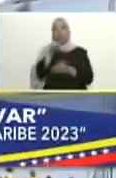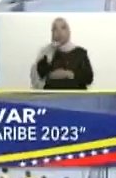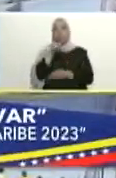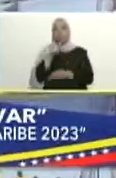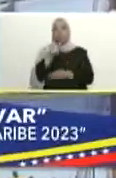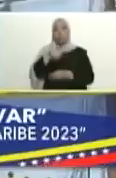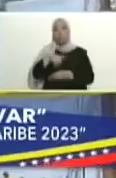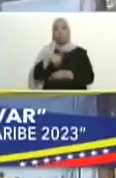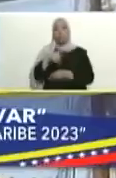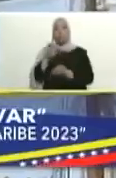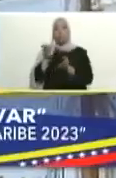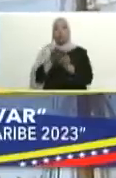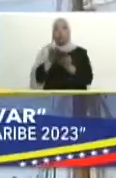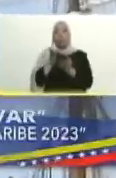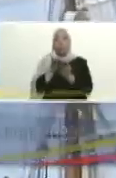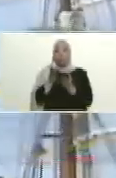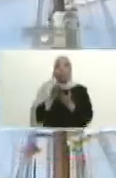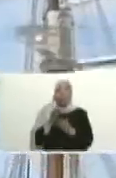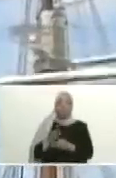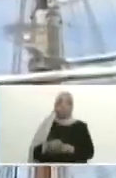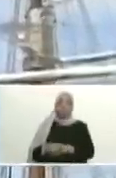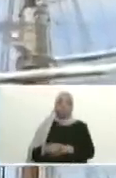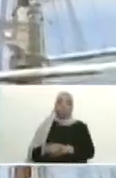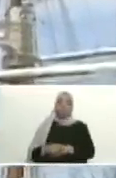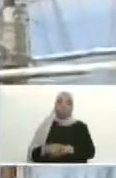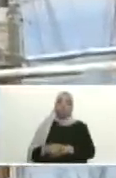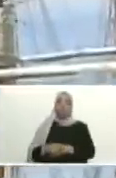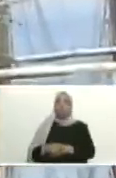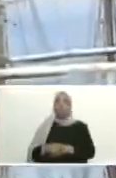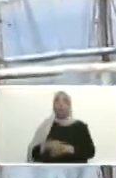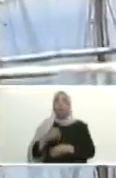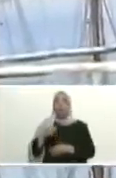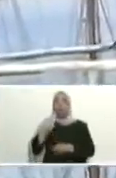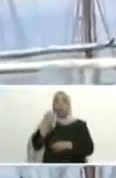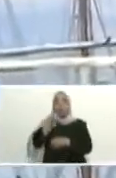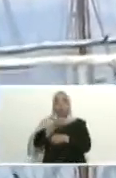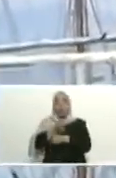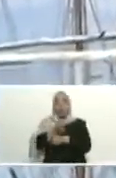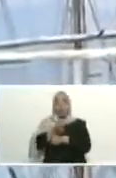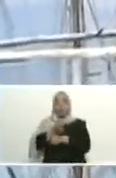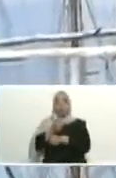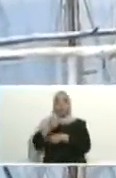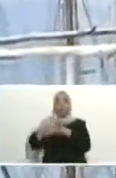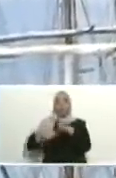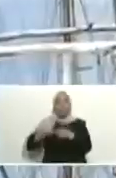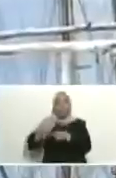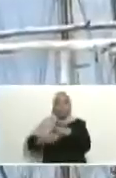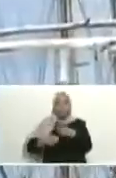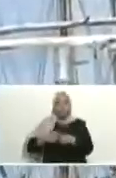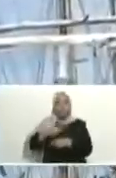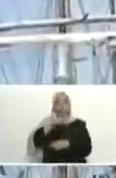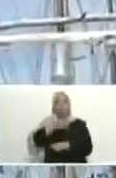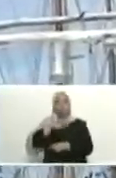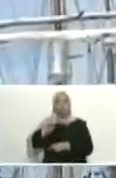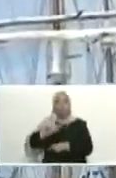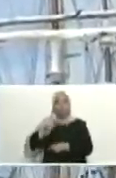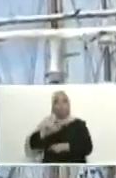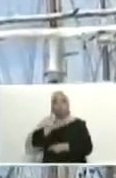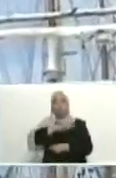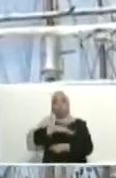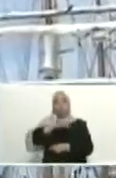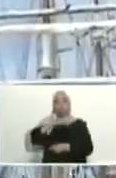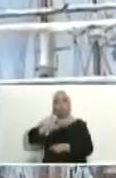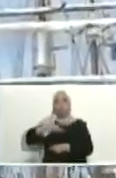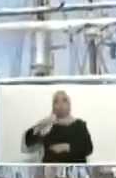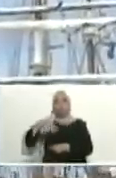por este buque escuela. Varias promociones, varias generaciones que han recorrido los mares